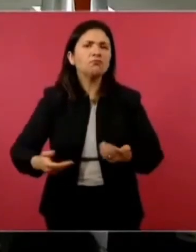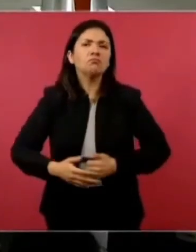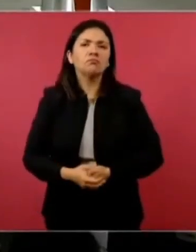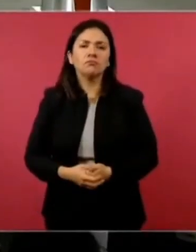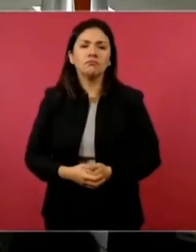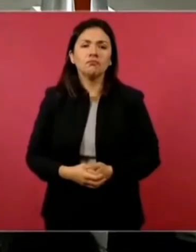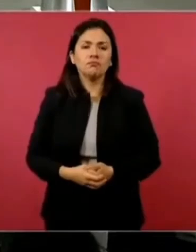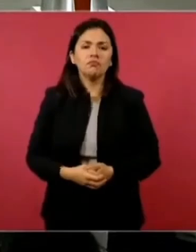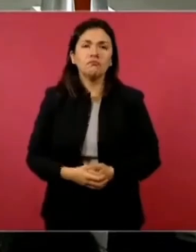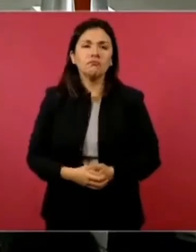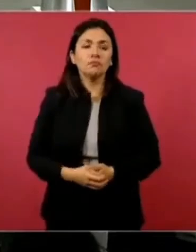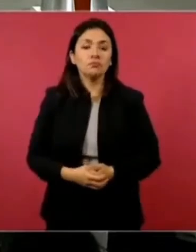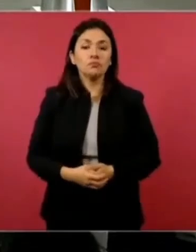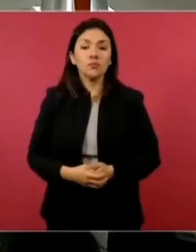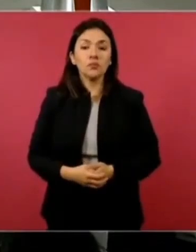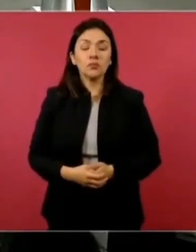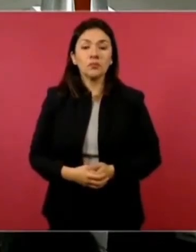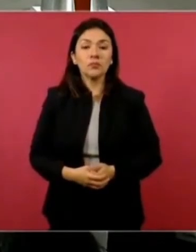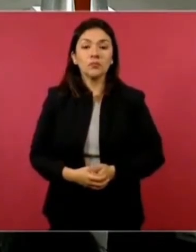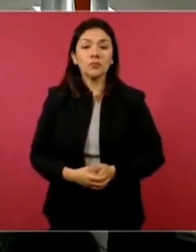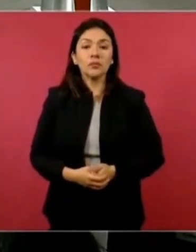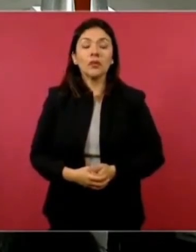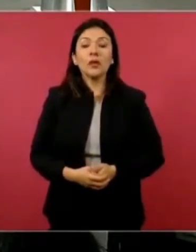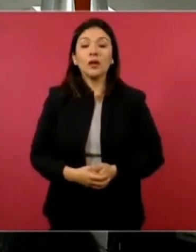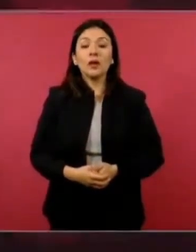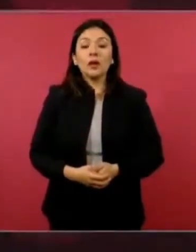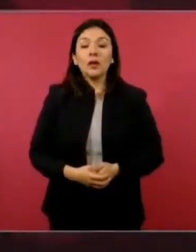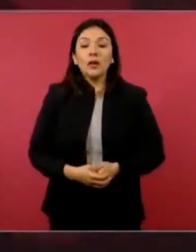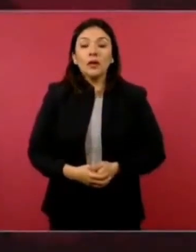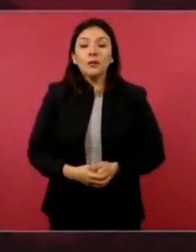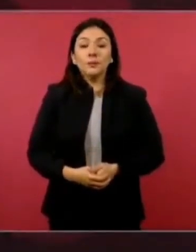tiempo todavía hay tiempo y